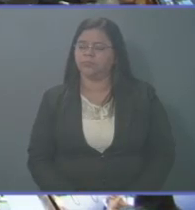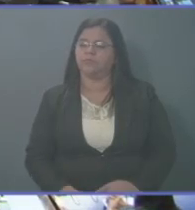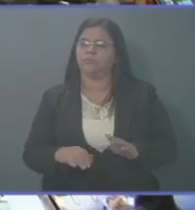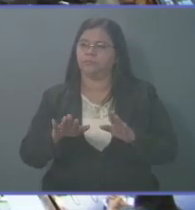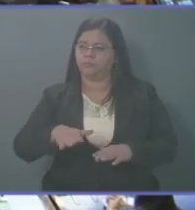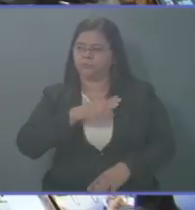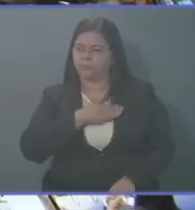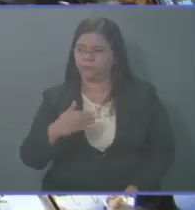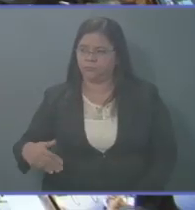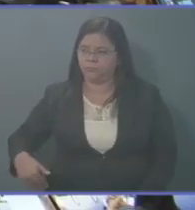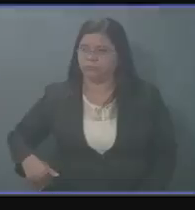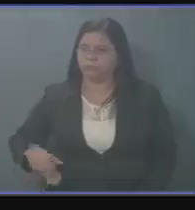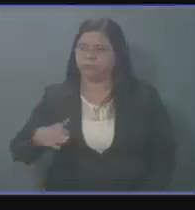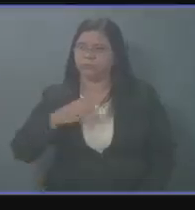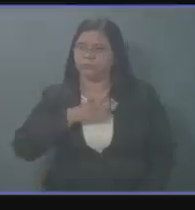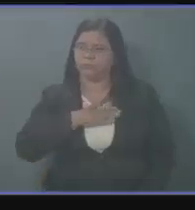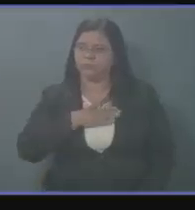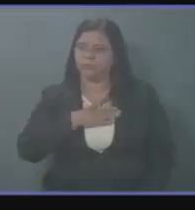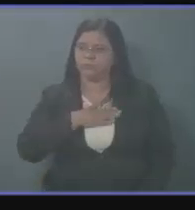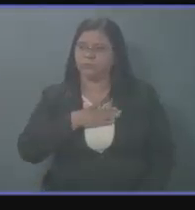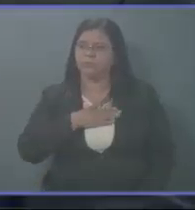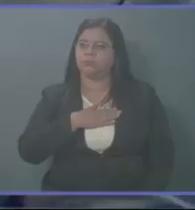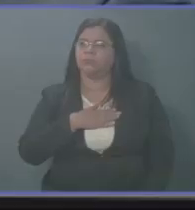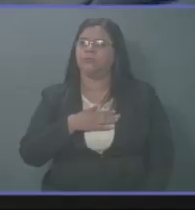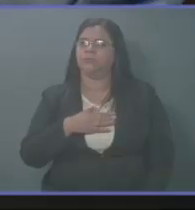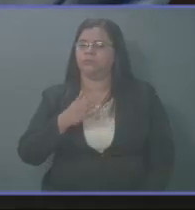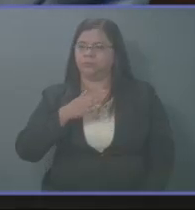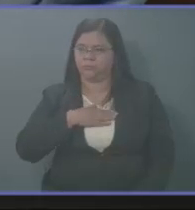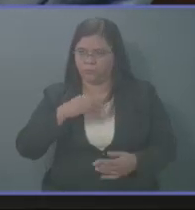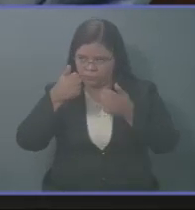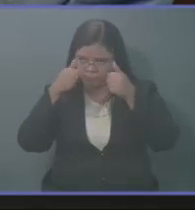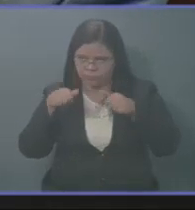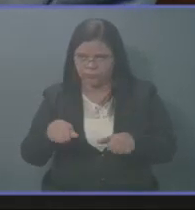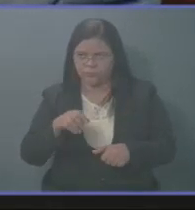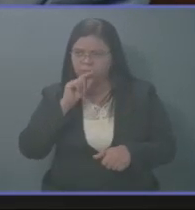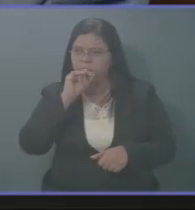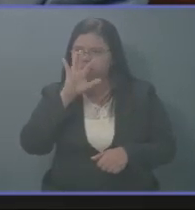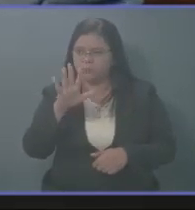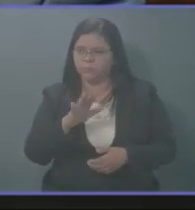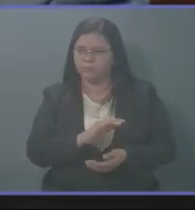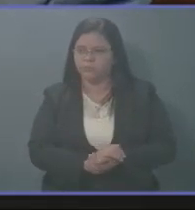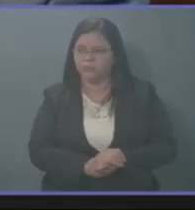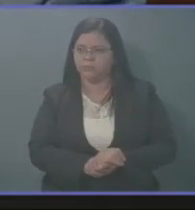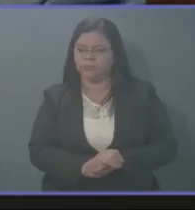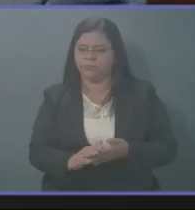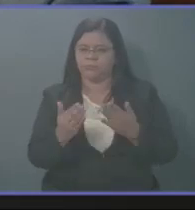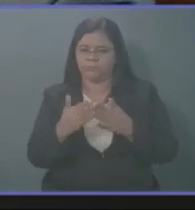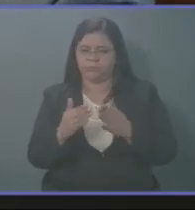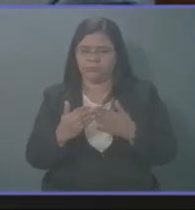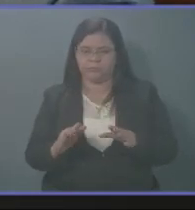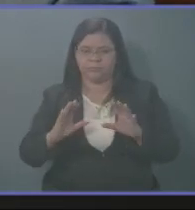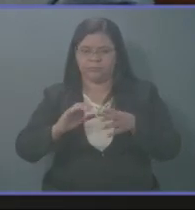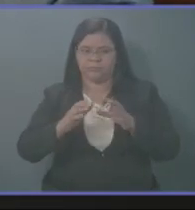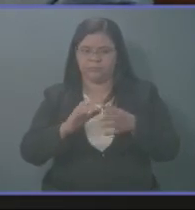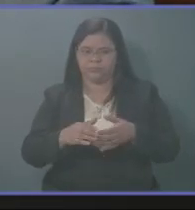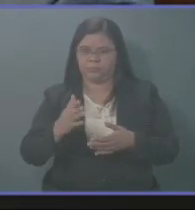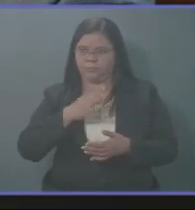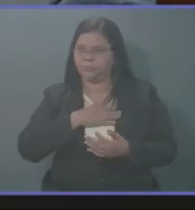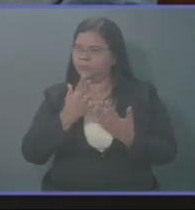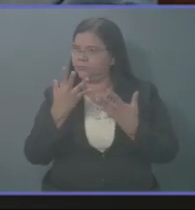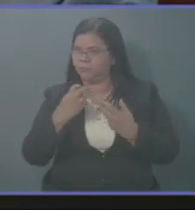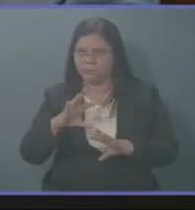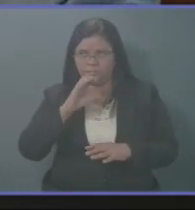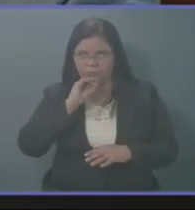Gracias, presidente. Yo estoy de acuerdo con lo que usted dice. El problema es que hay comisiones, no me voy a referir a ninguna